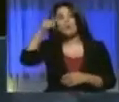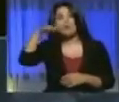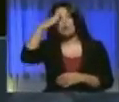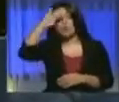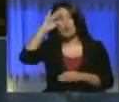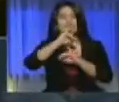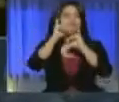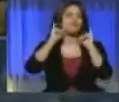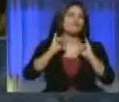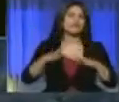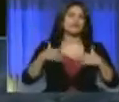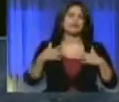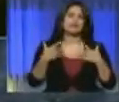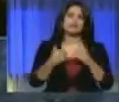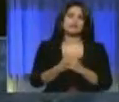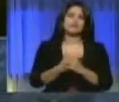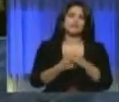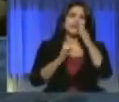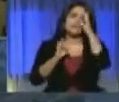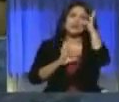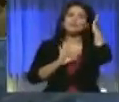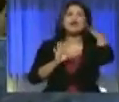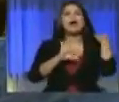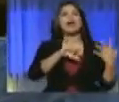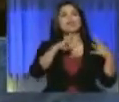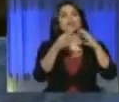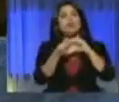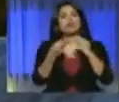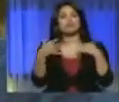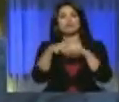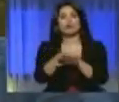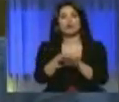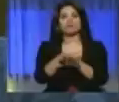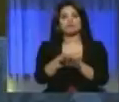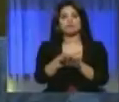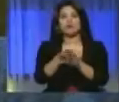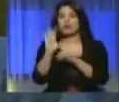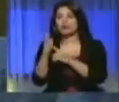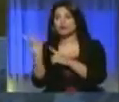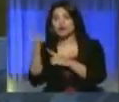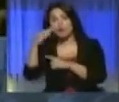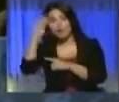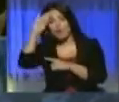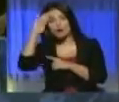Y cómo se acopló la música también del campo, la música